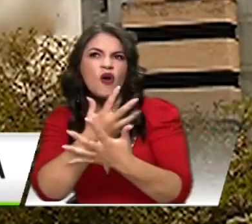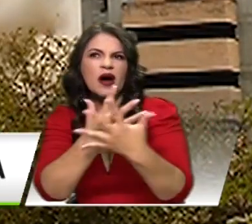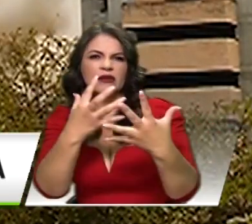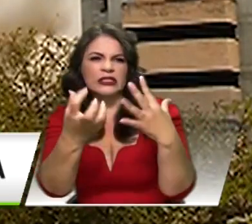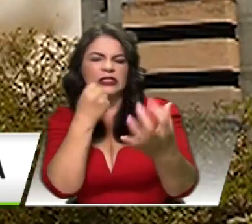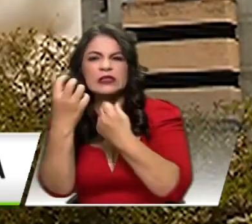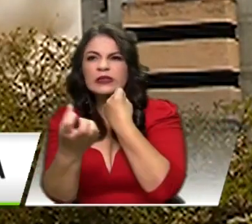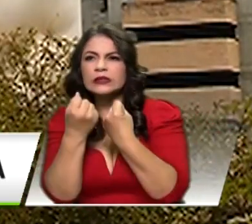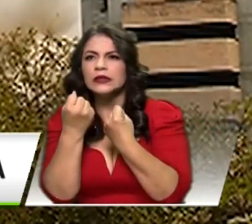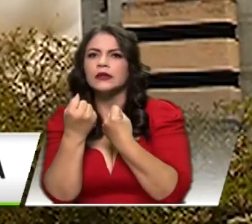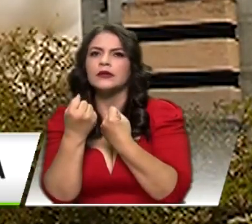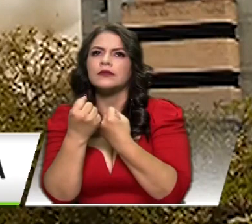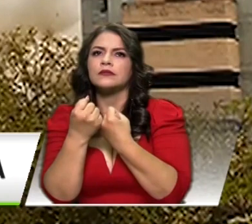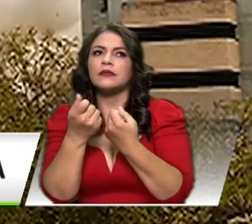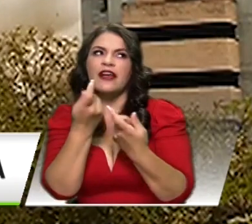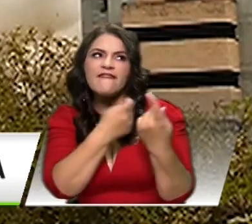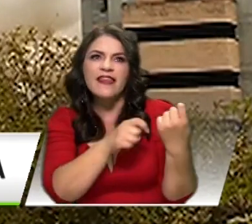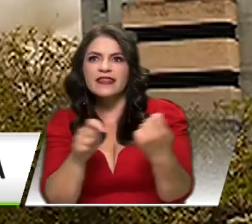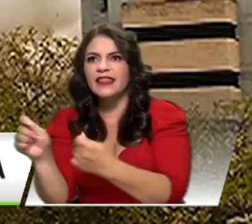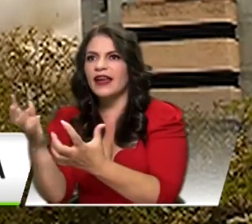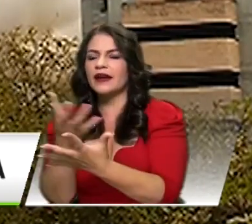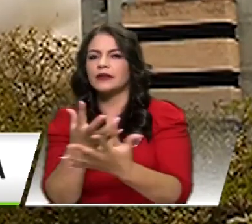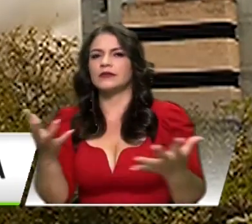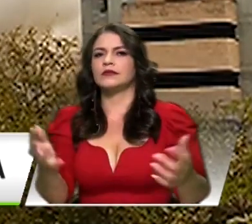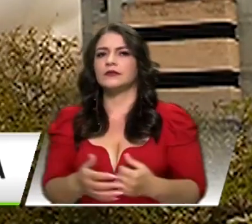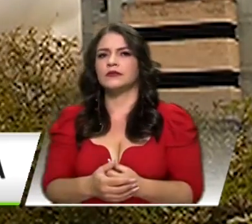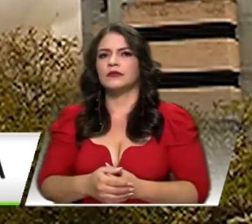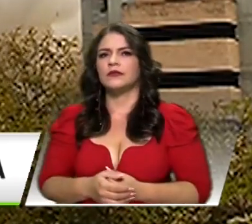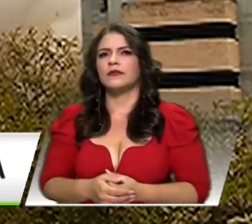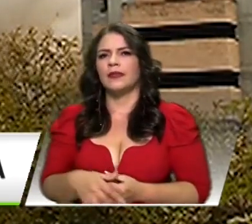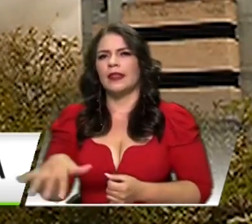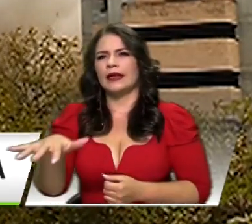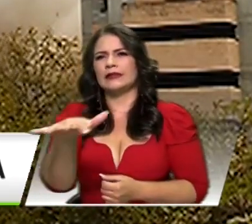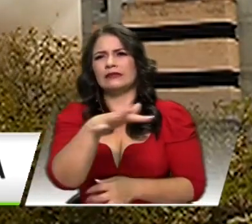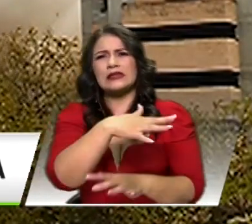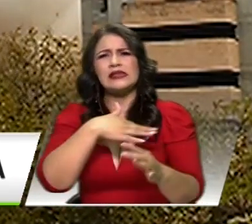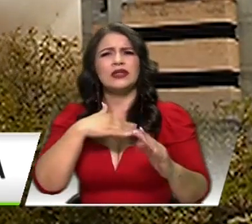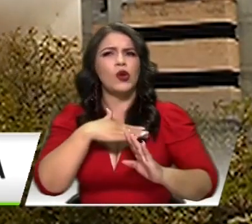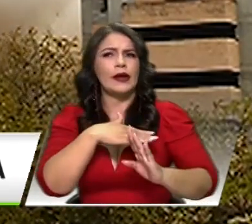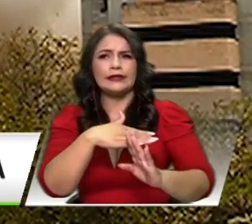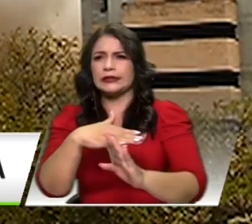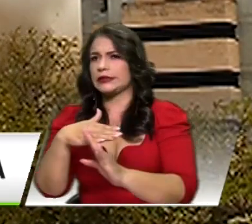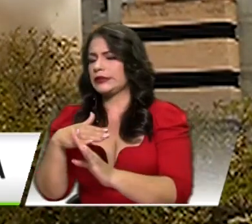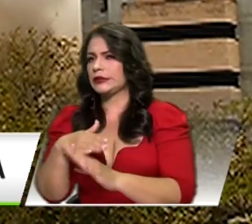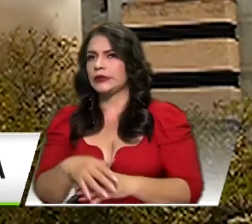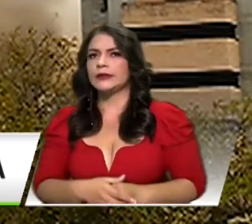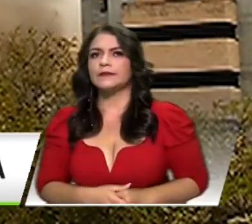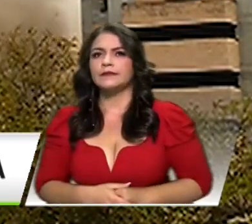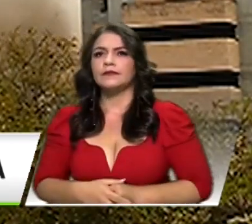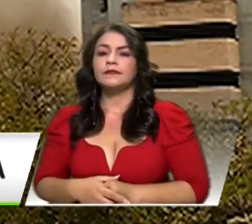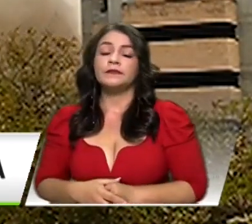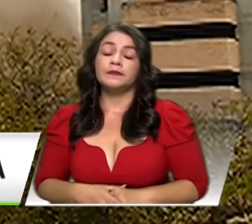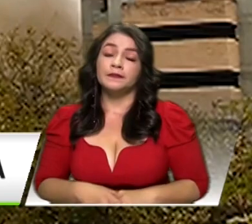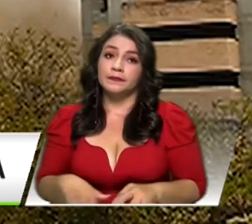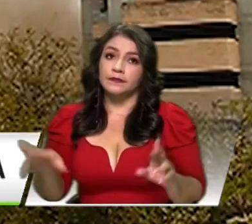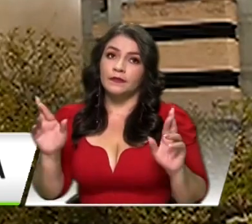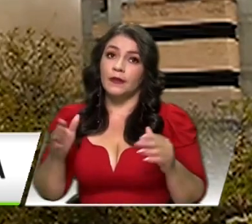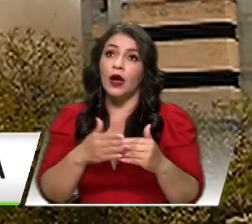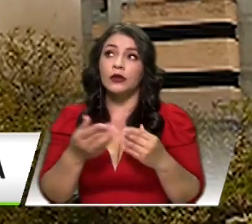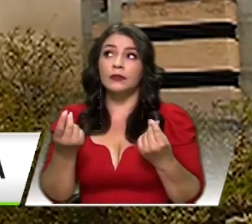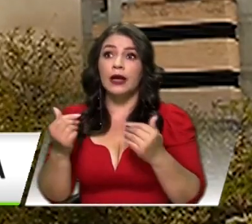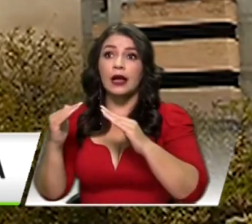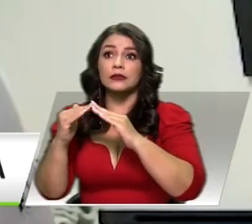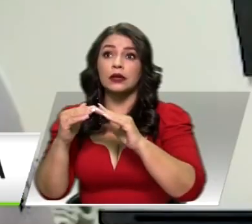de la edificación para venderlas, que según dicen habían generado un ambiente de inseguridad en la zona. Esperan que aumente la valorización de